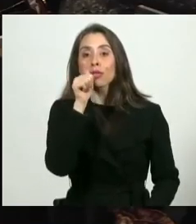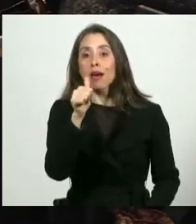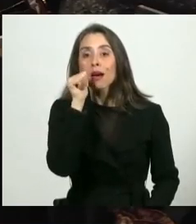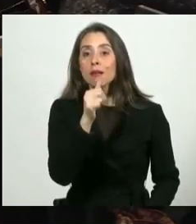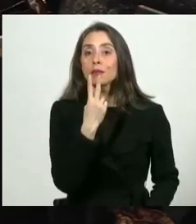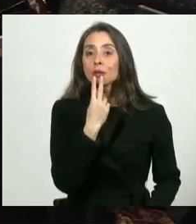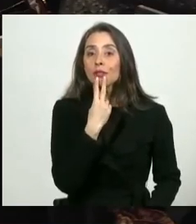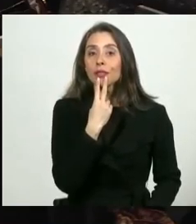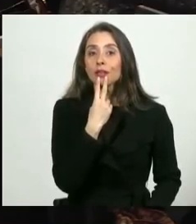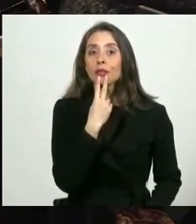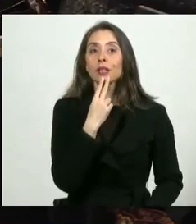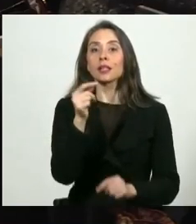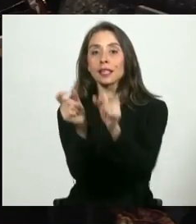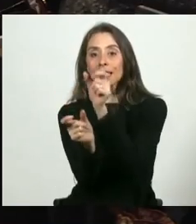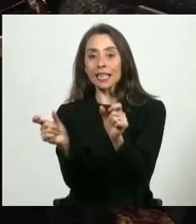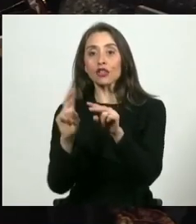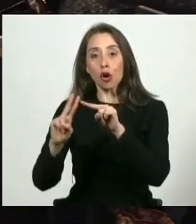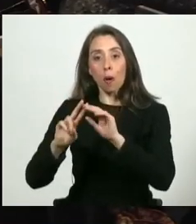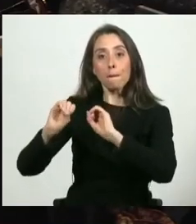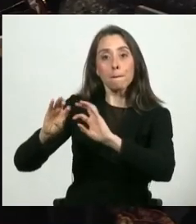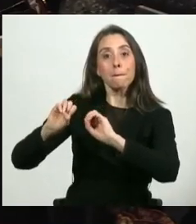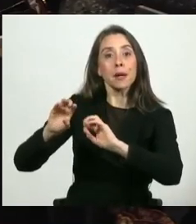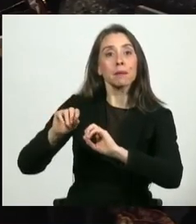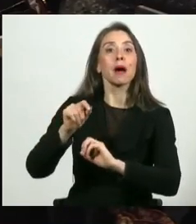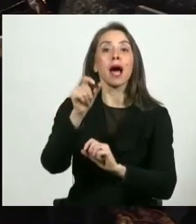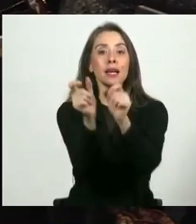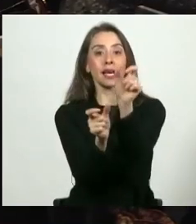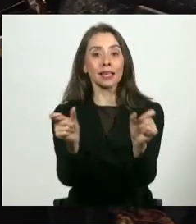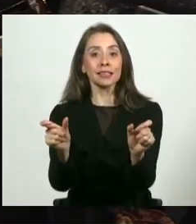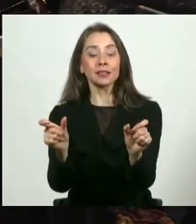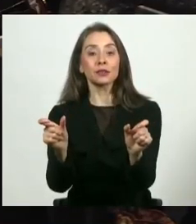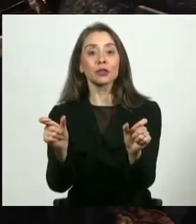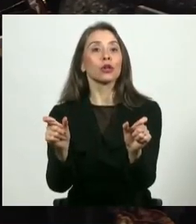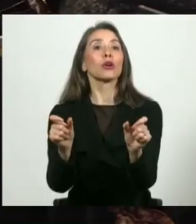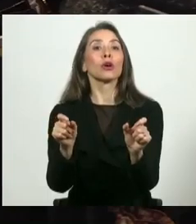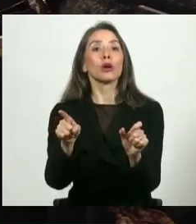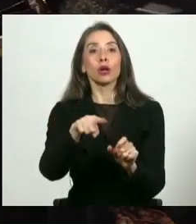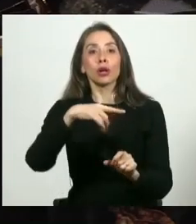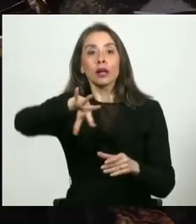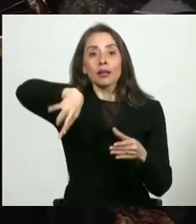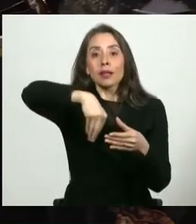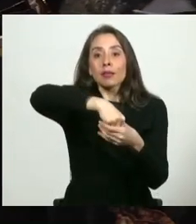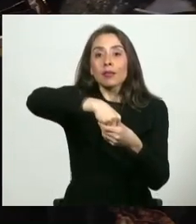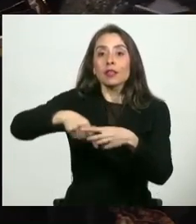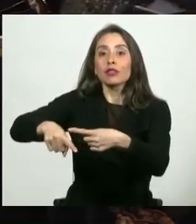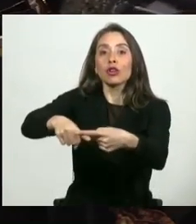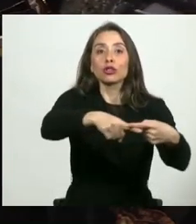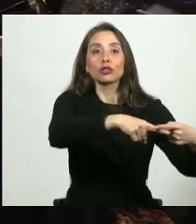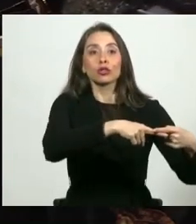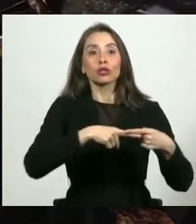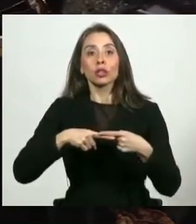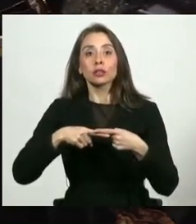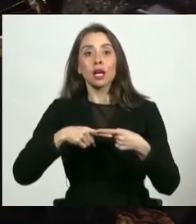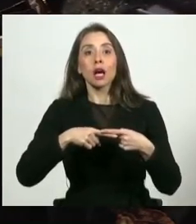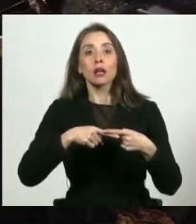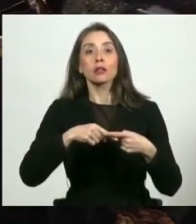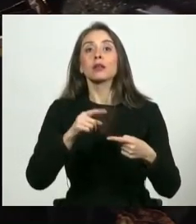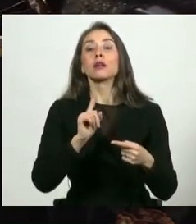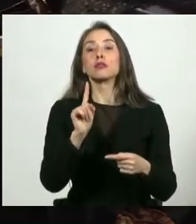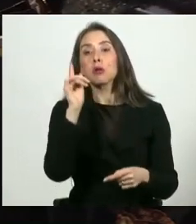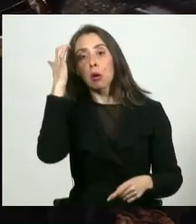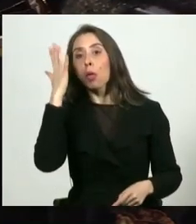donde preparamos a los chicos, ellos también, y yo creo como todos los presentes, somos parte de una sociedad y nos damos cuenta. No porque